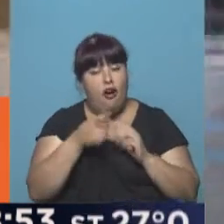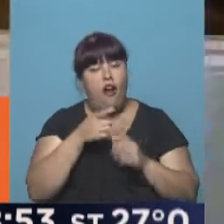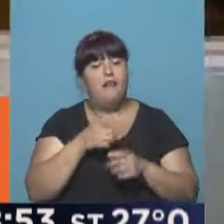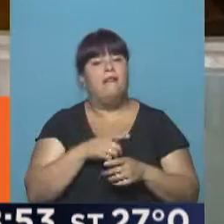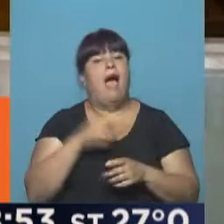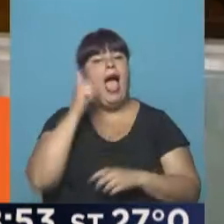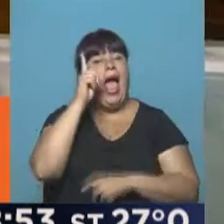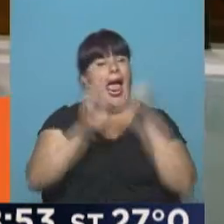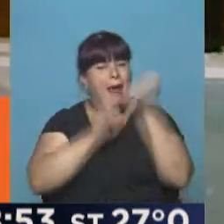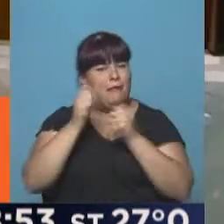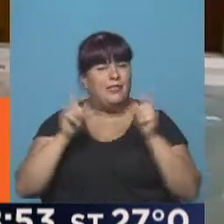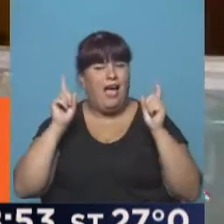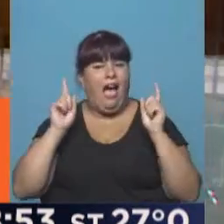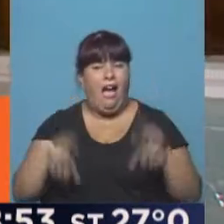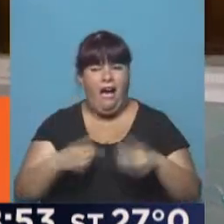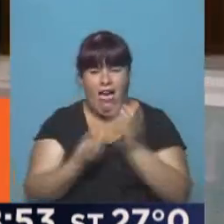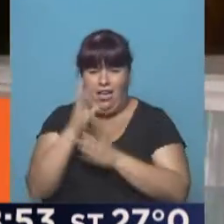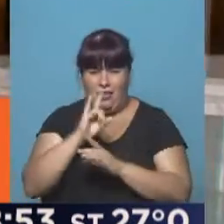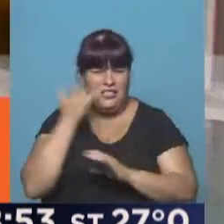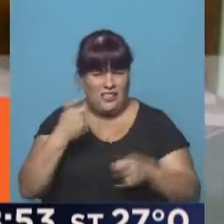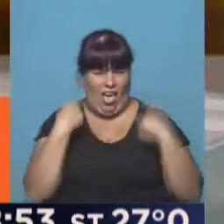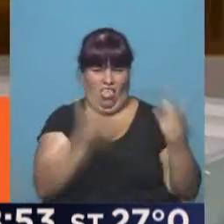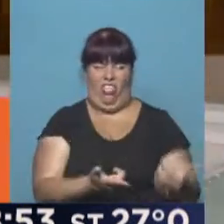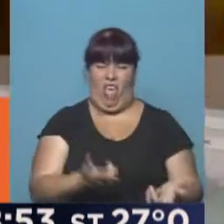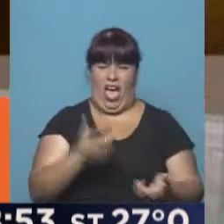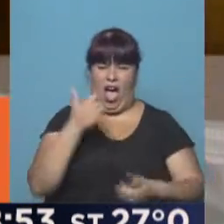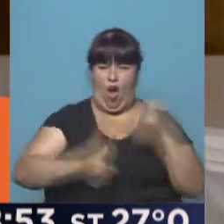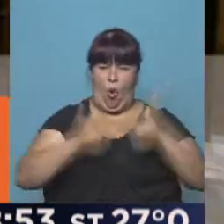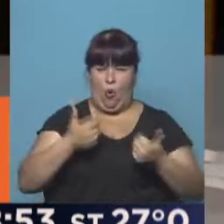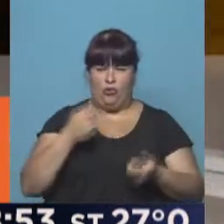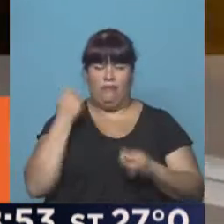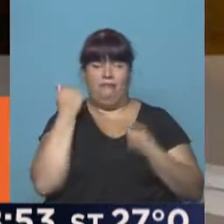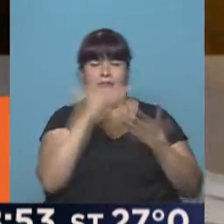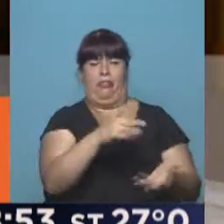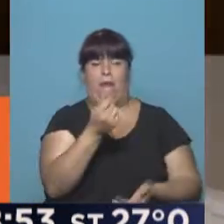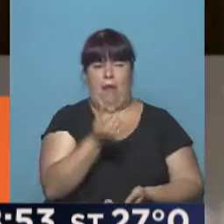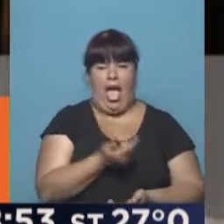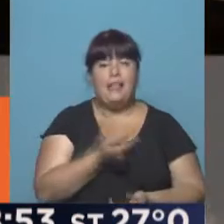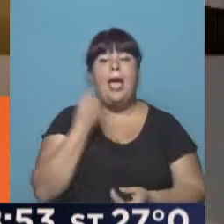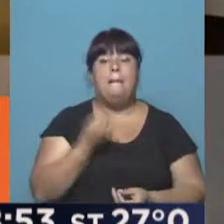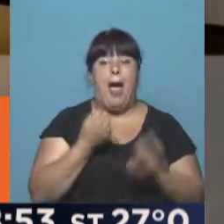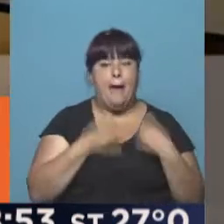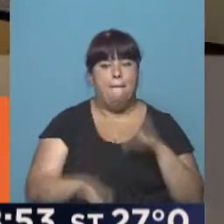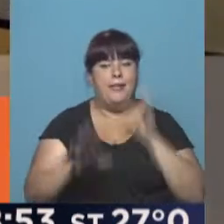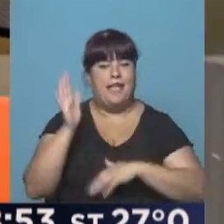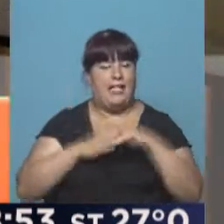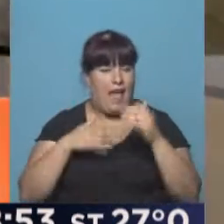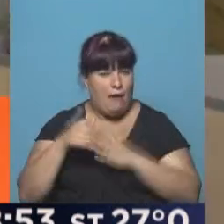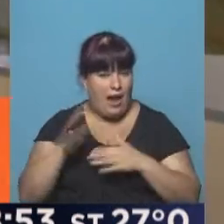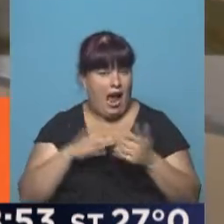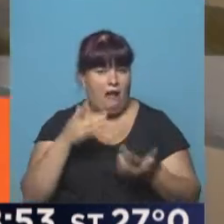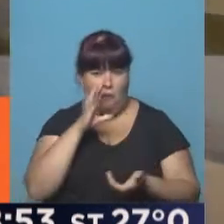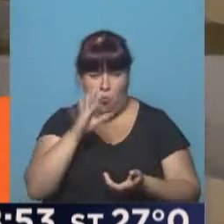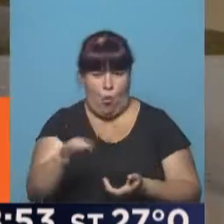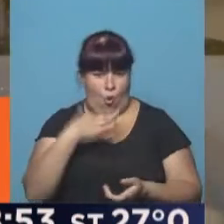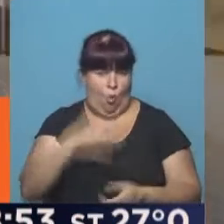había empresas que ni siquiera se habían constituido y ya eran beneficiarias de una licitación y recibían fondos para iniciar obras, realizar obras que nunca